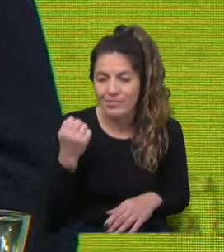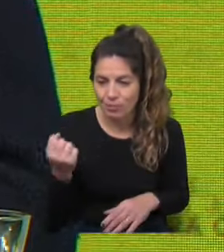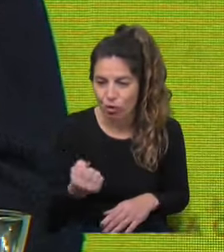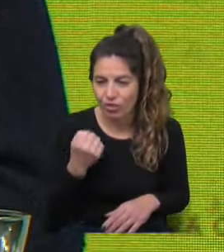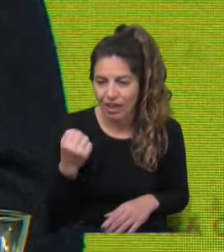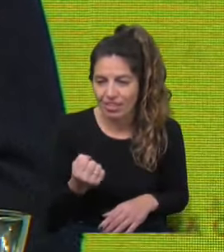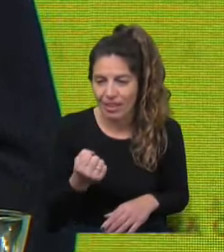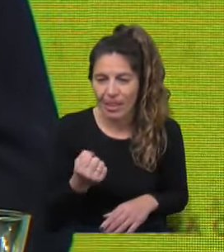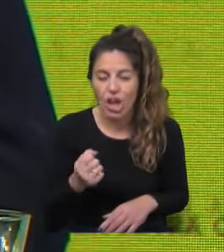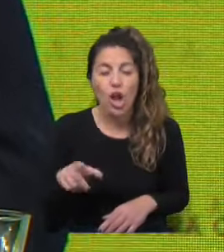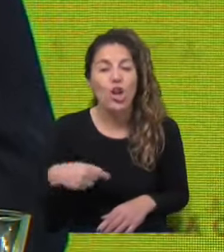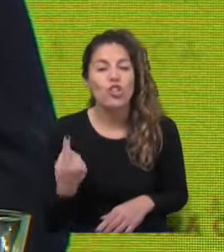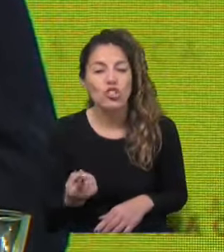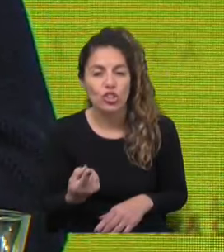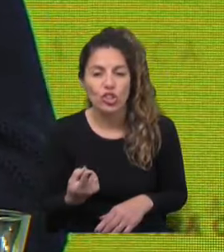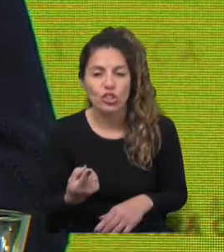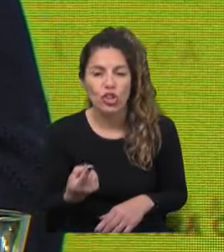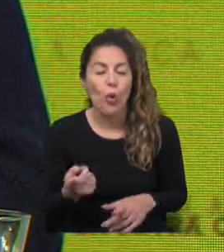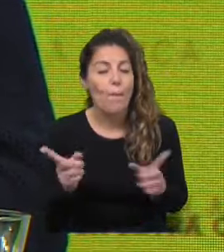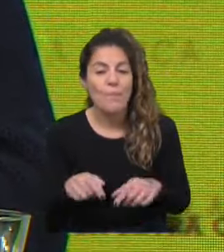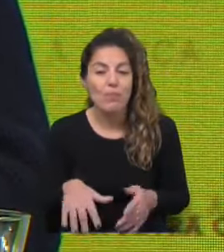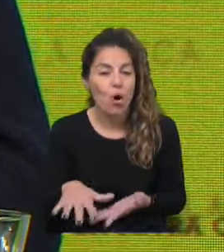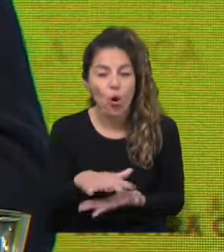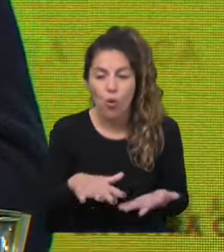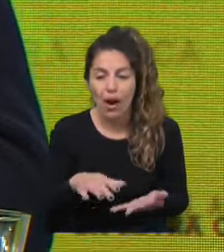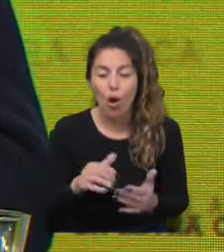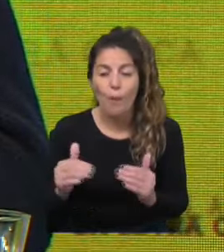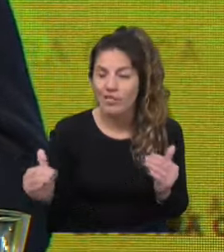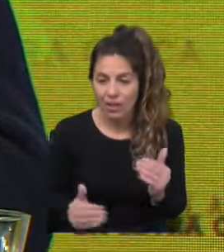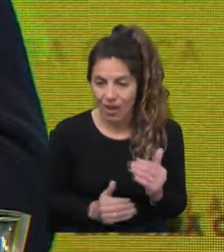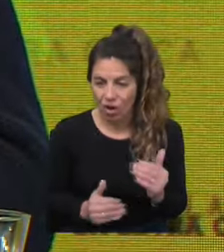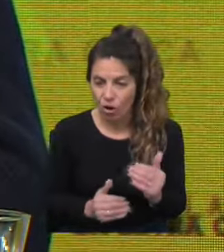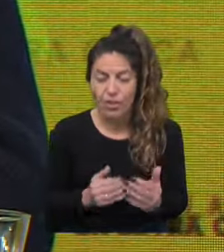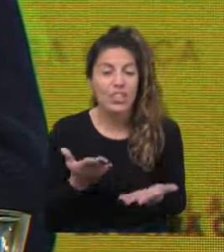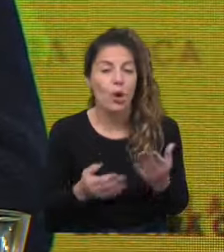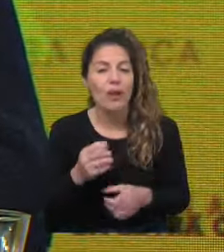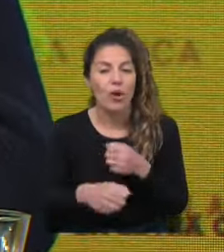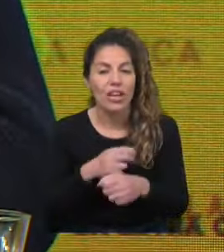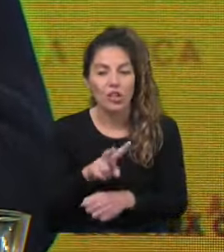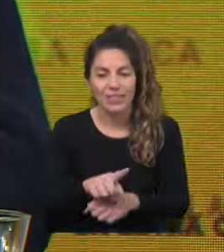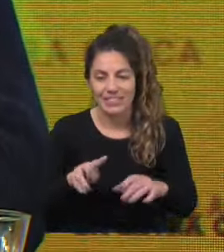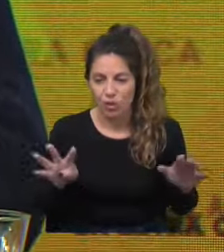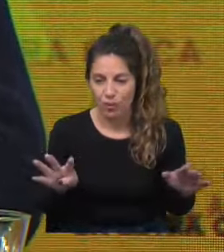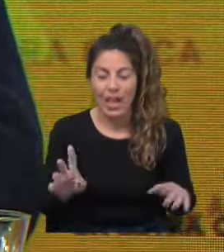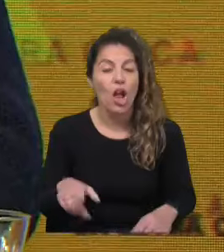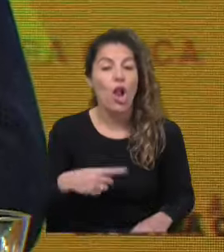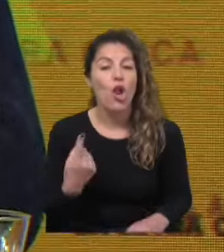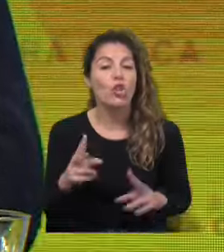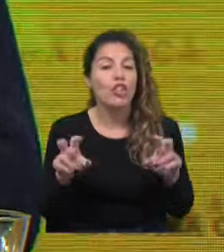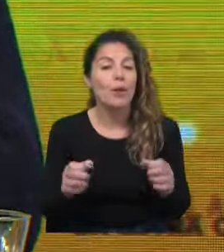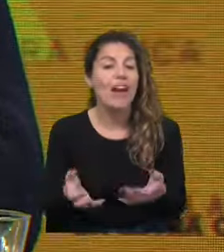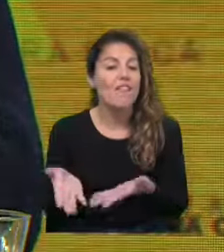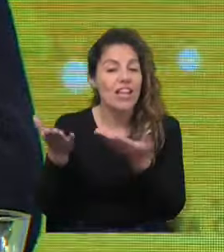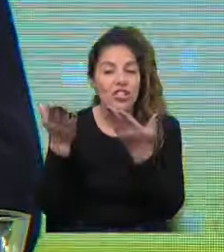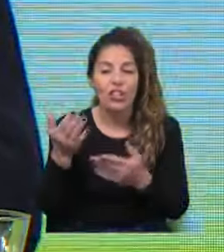importante. Y los demás están o en el mismo lugar o más abajo que en 2019. Lo otro, en materia de inflación,